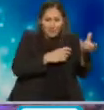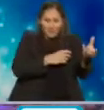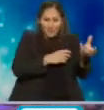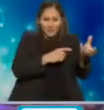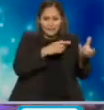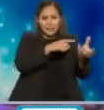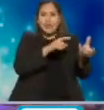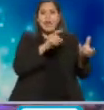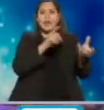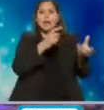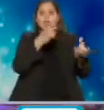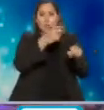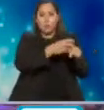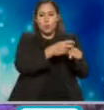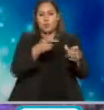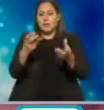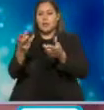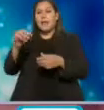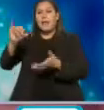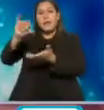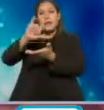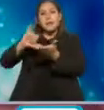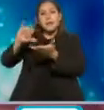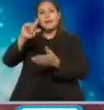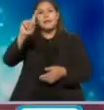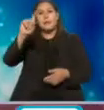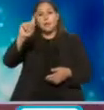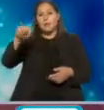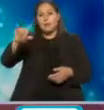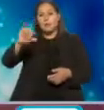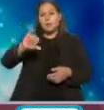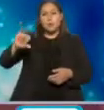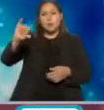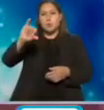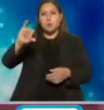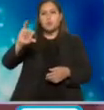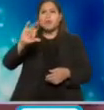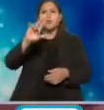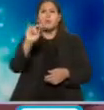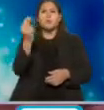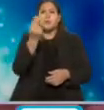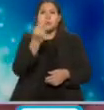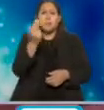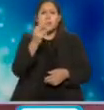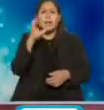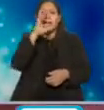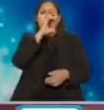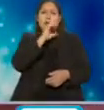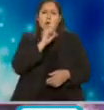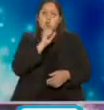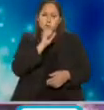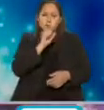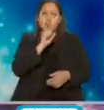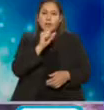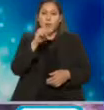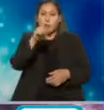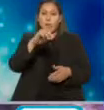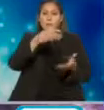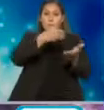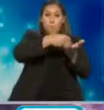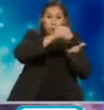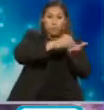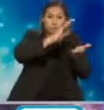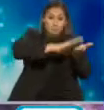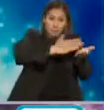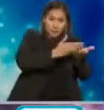presenta sólido y el aceite está líquido a temperatura ambiente sin meterlo a un proceso térmico, porque si agarramos manteca o